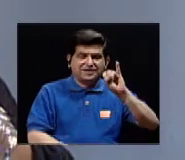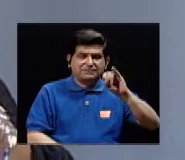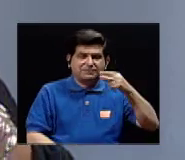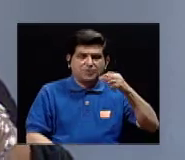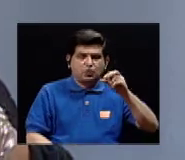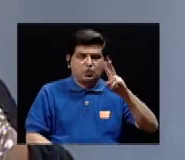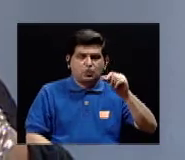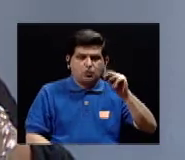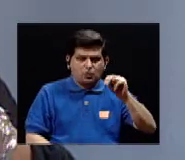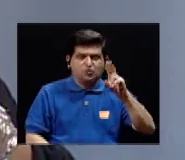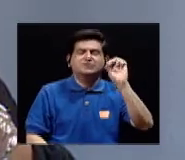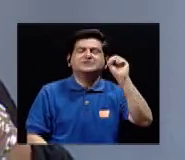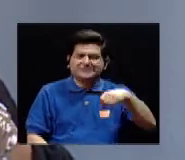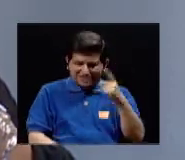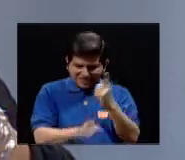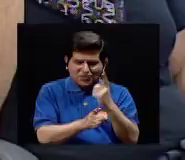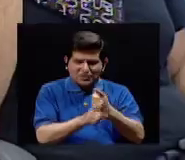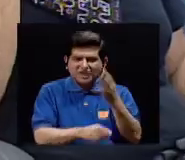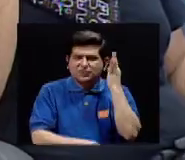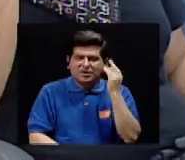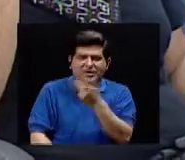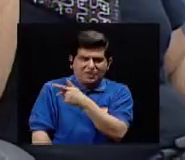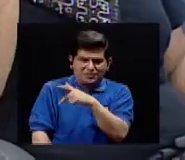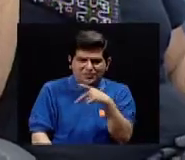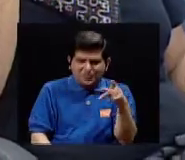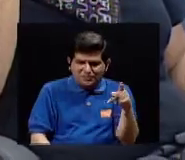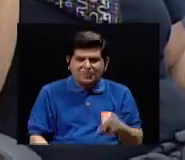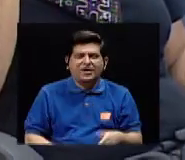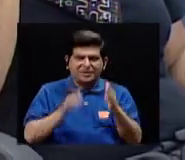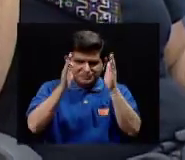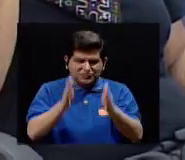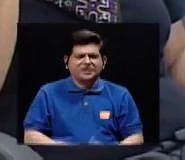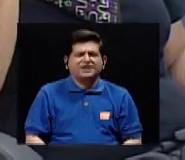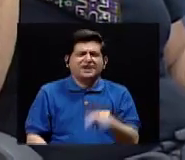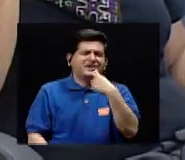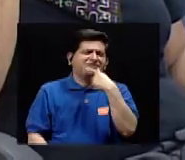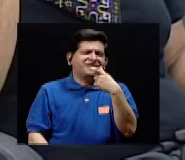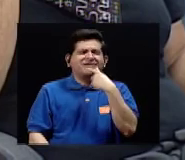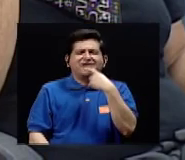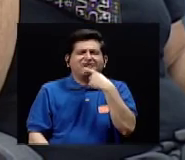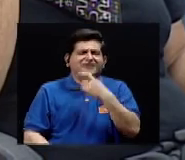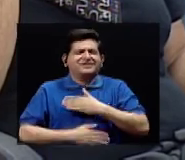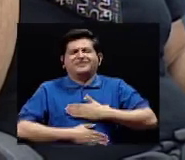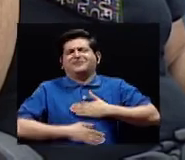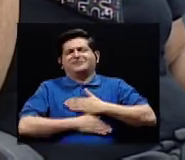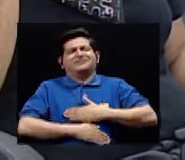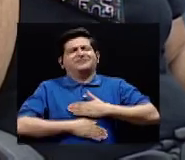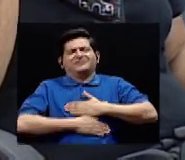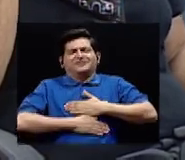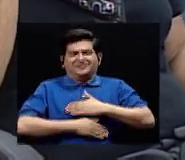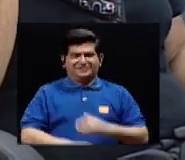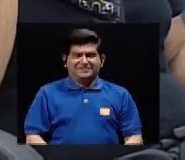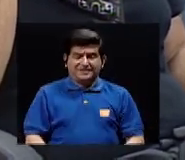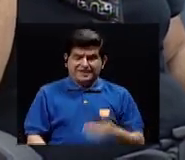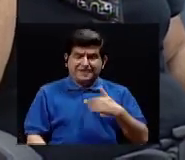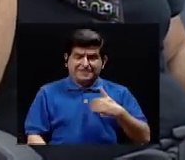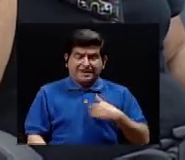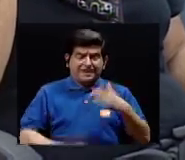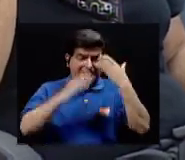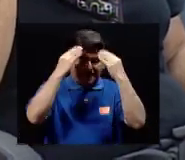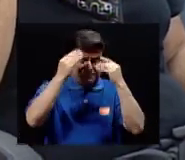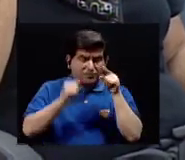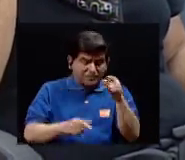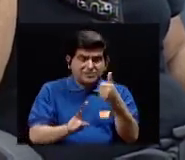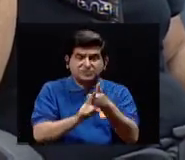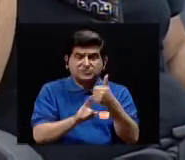Las del Vigorón. Las chicas porteñas que se la pasaron riéndose con nosotros tan hermosamente. Y tener como los